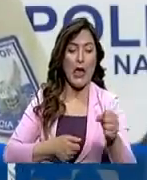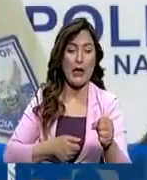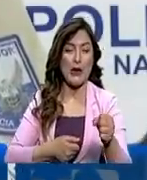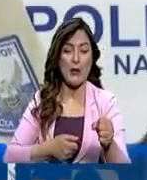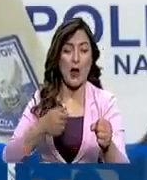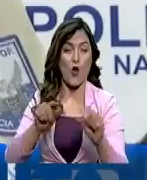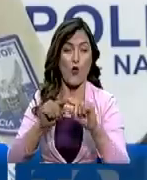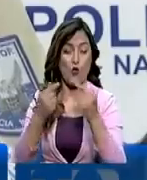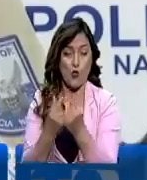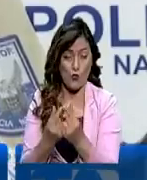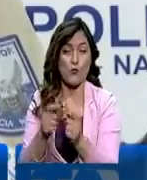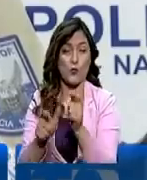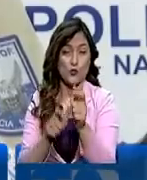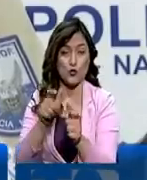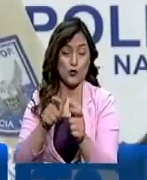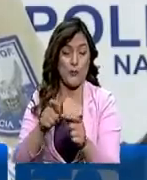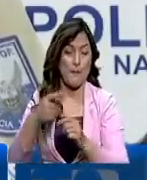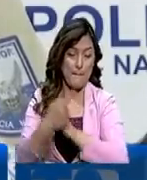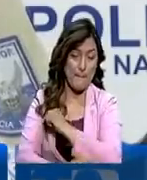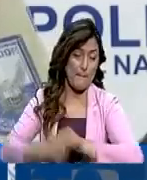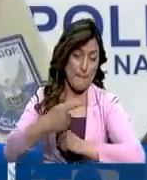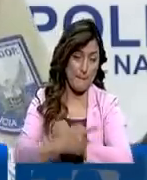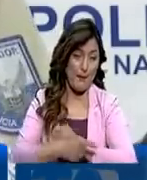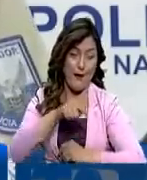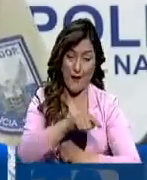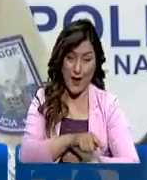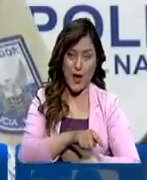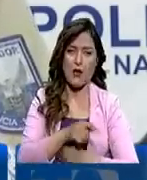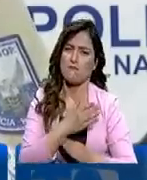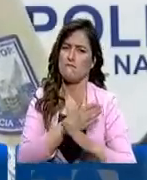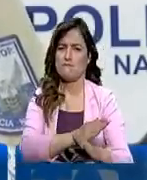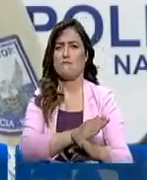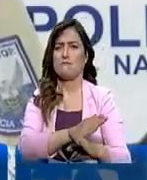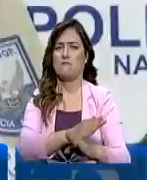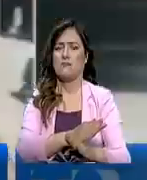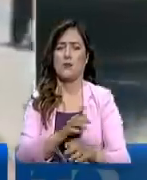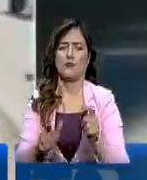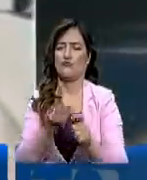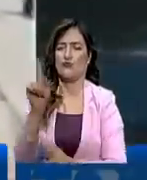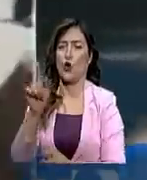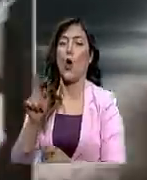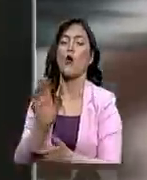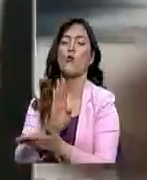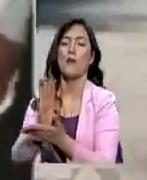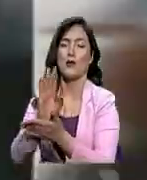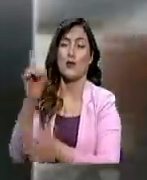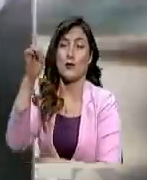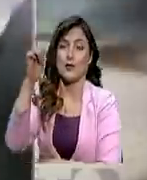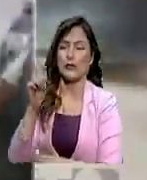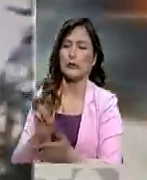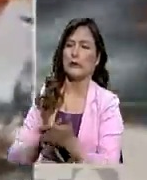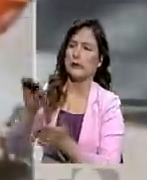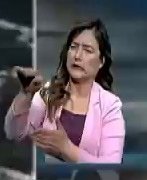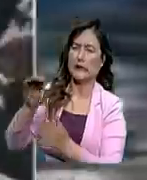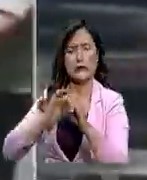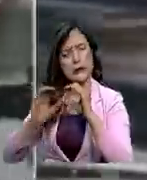los líderes en donde se está produciendo la mayor cantidad de linchamientos para evitar de que vayan a cometer algún delito. Según el Código Integral Penal, si el